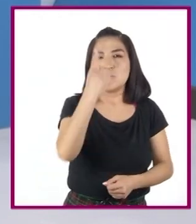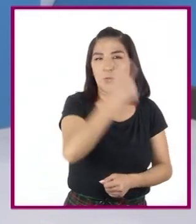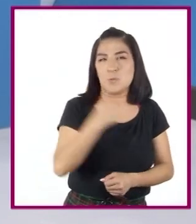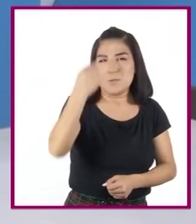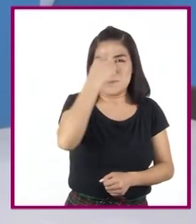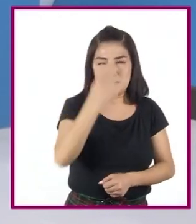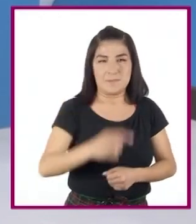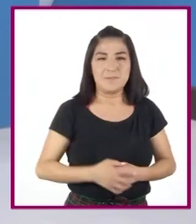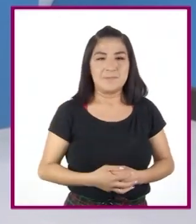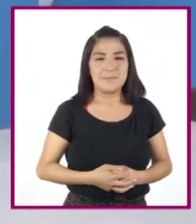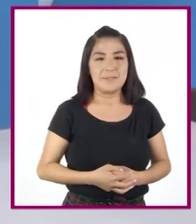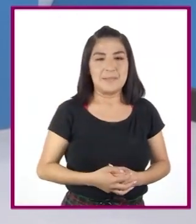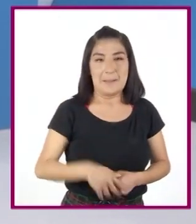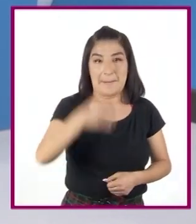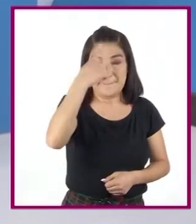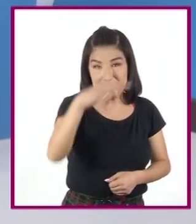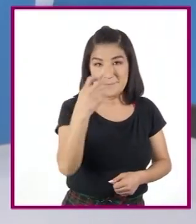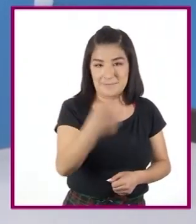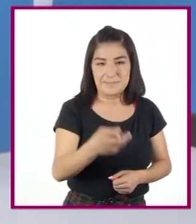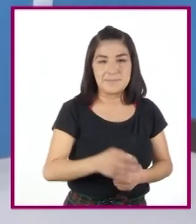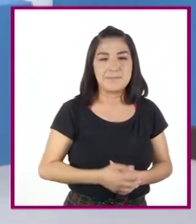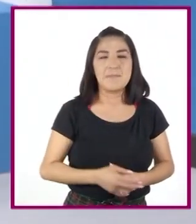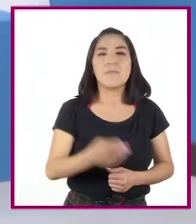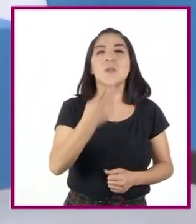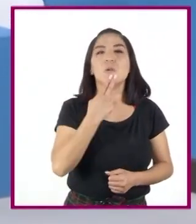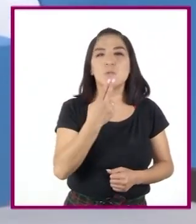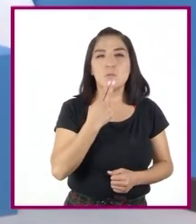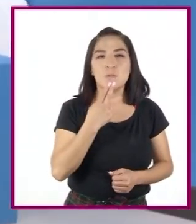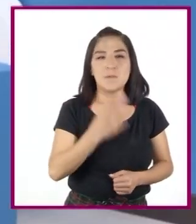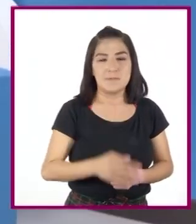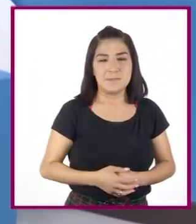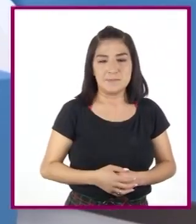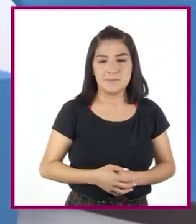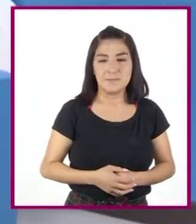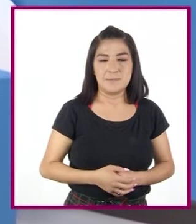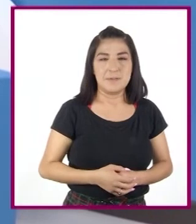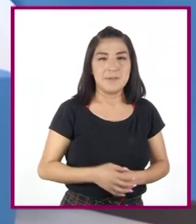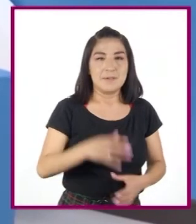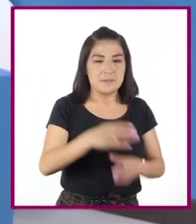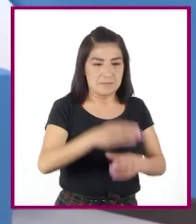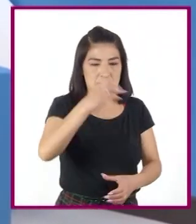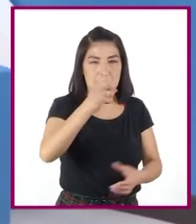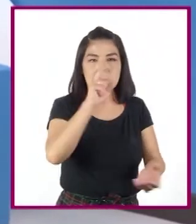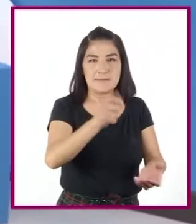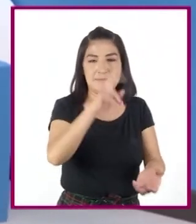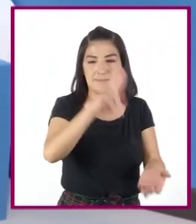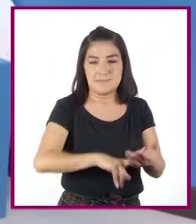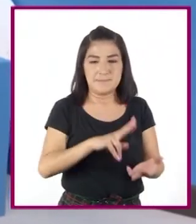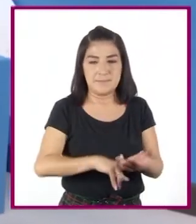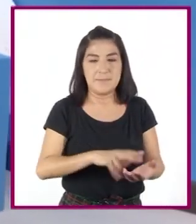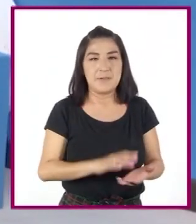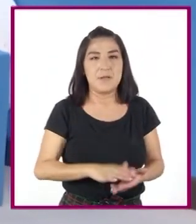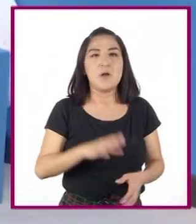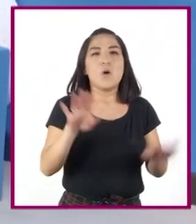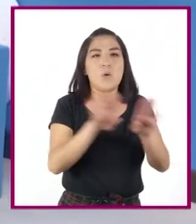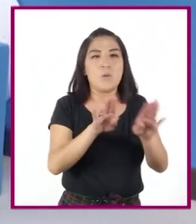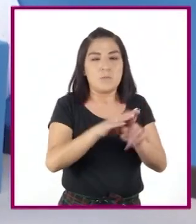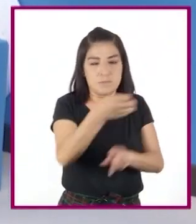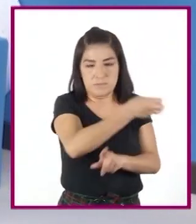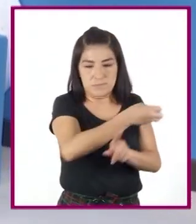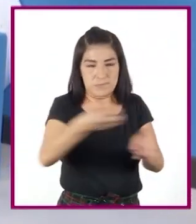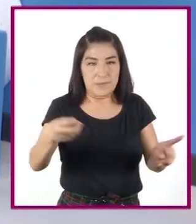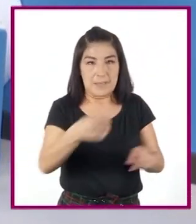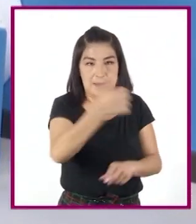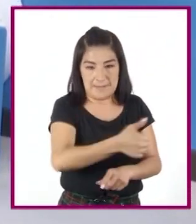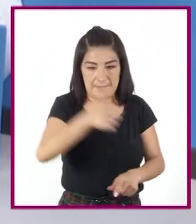hora. Para esto, se utilizará una tabla de proporcionalidad. Para organizar los datos de